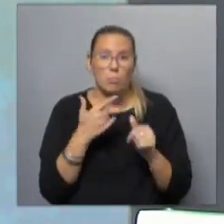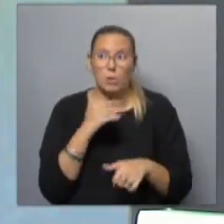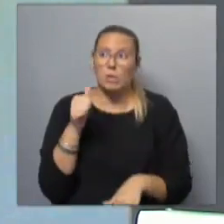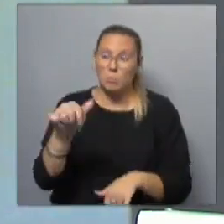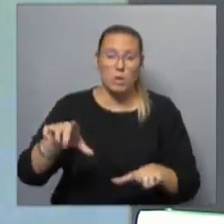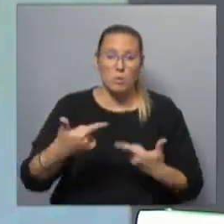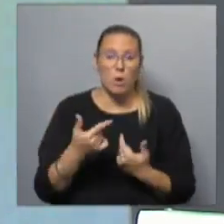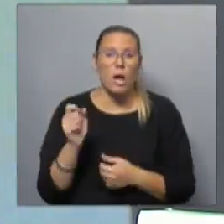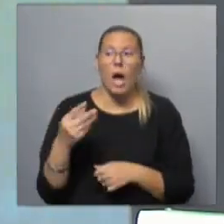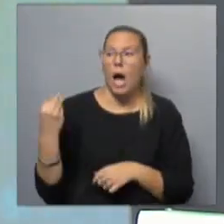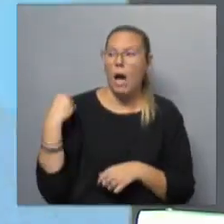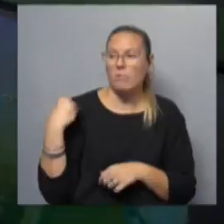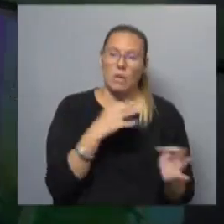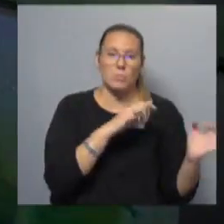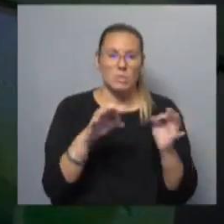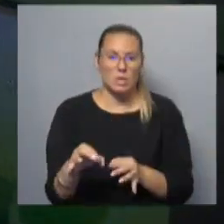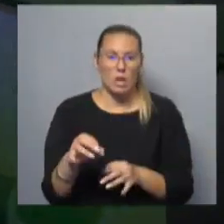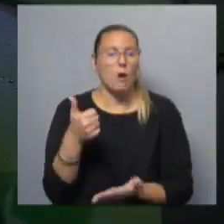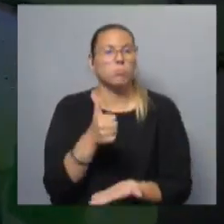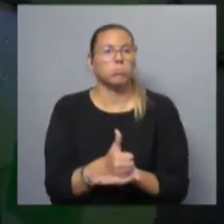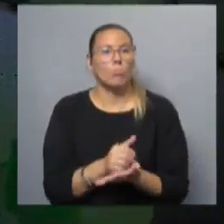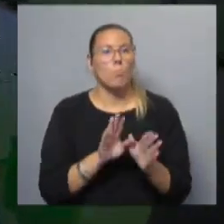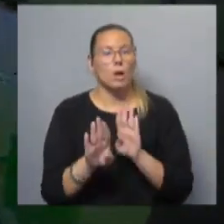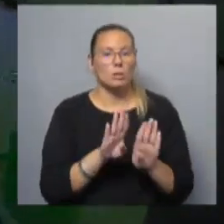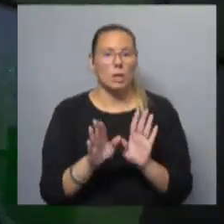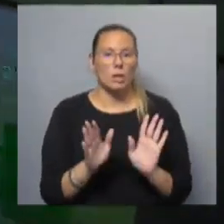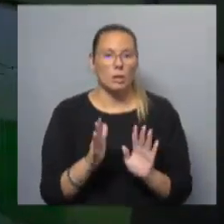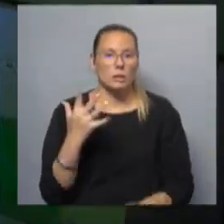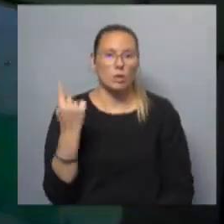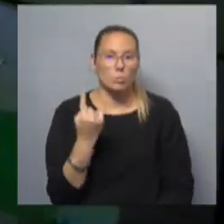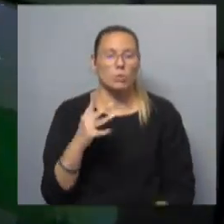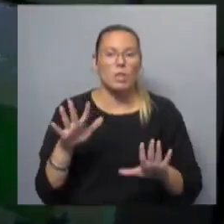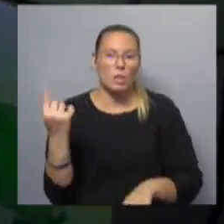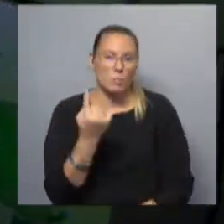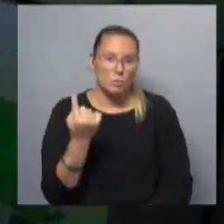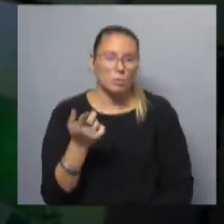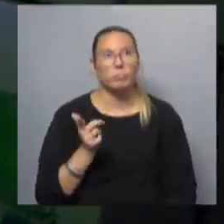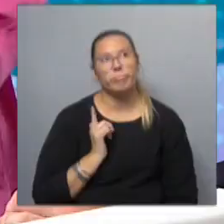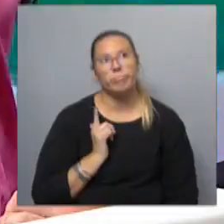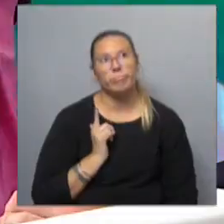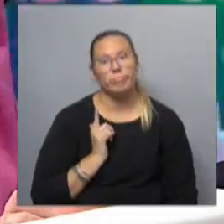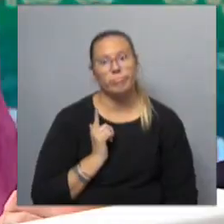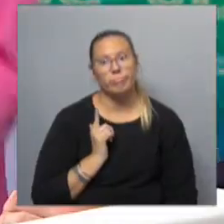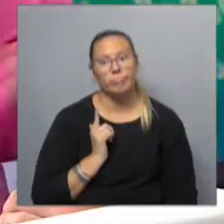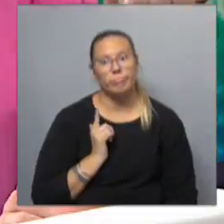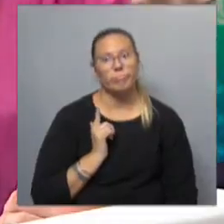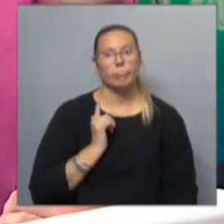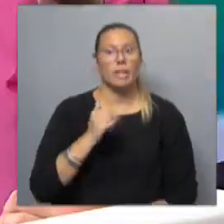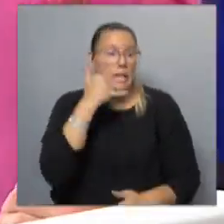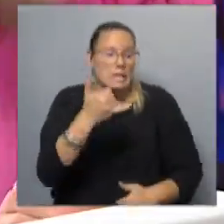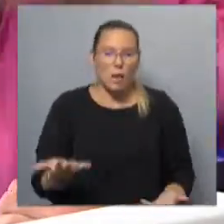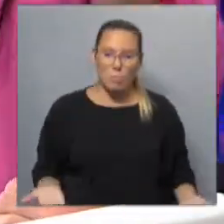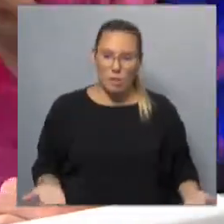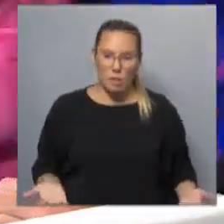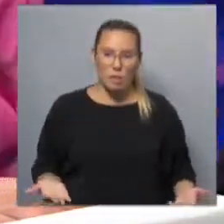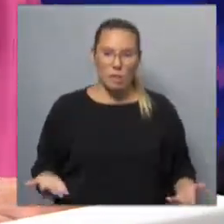tienen timbre, y dicen, mandame un mensaje que cuando llegues. Entonces vas y dices, estoy en la puerta. Pasan 5 minutos, 10 minutos, ¿no? Tipo, tenés que claro, venir llamando.